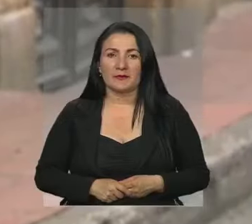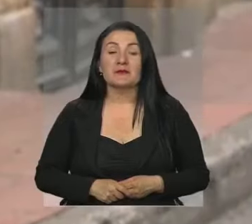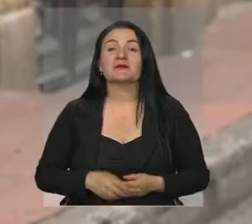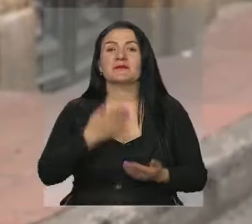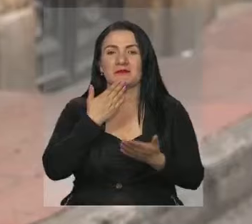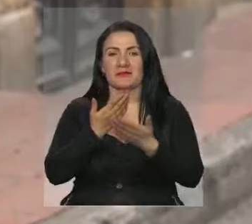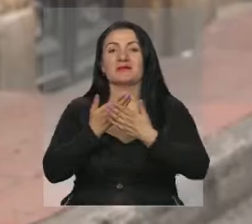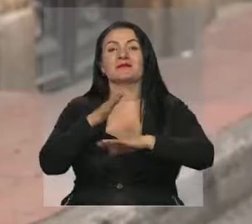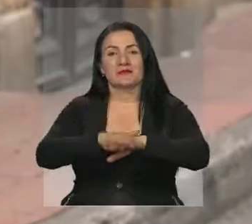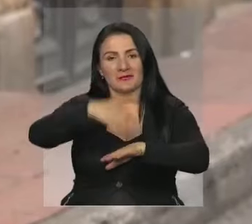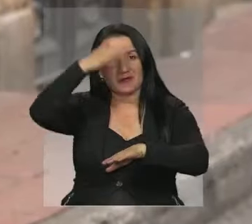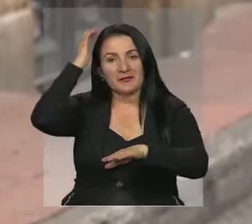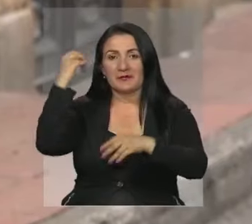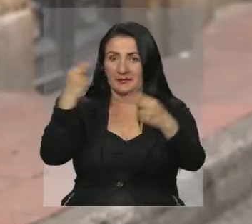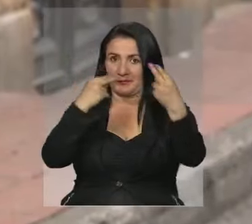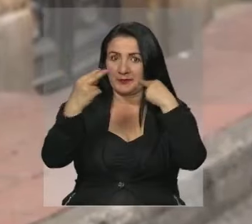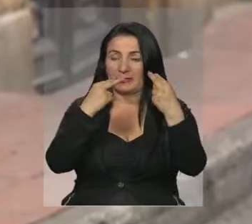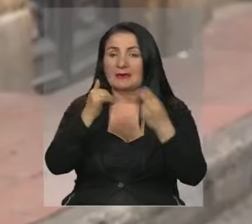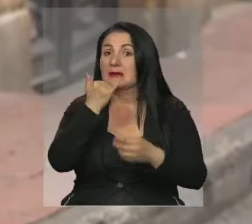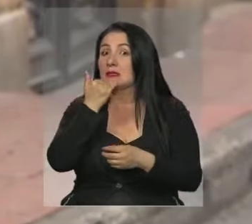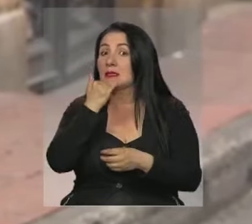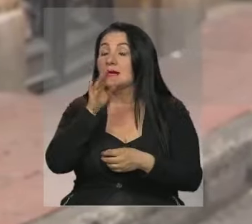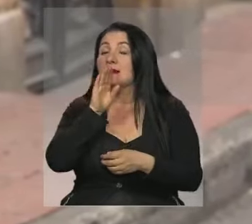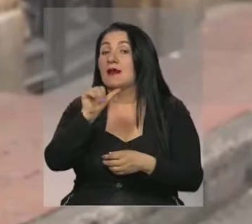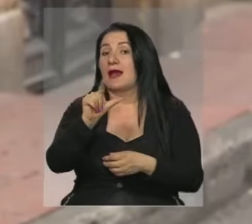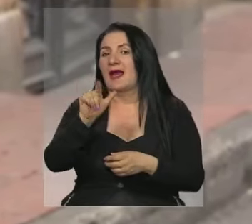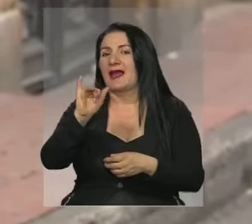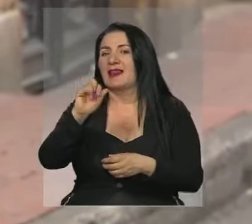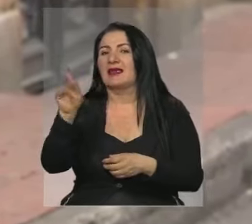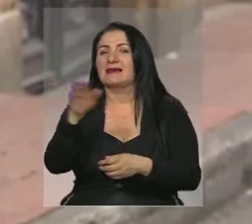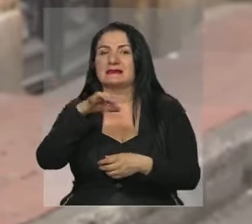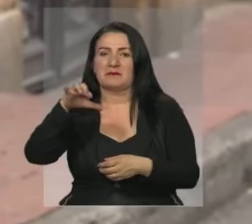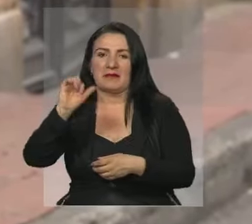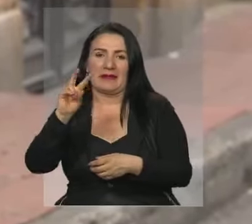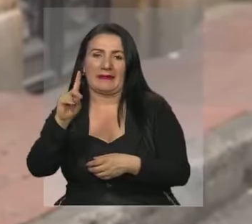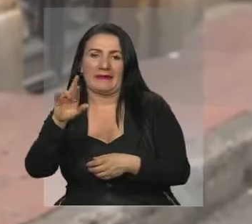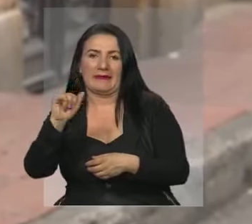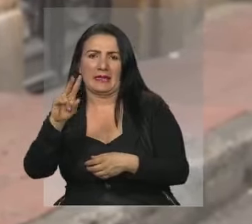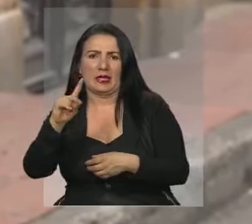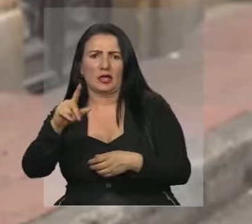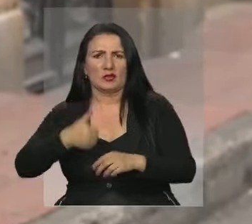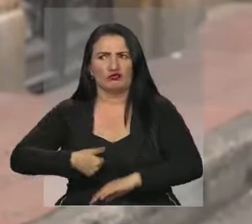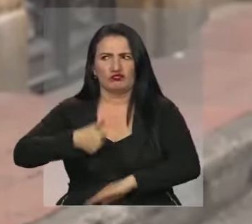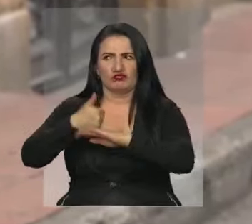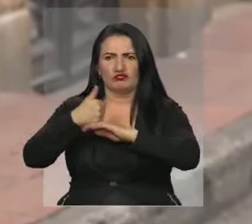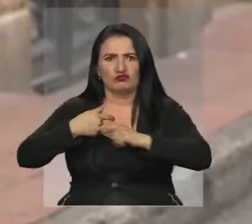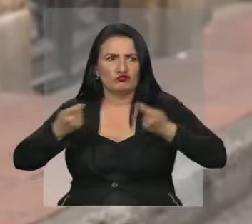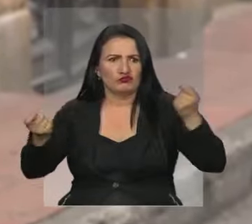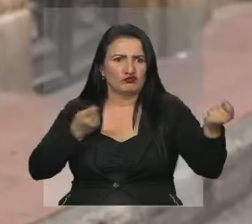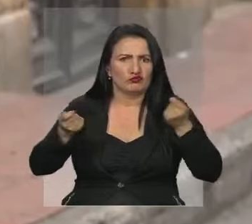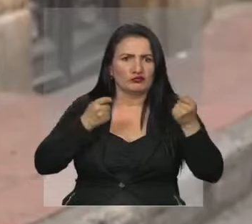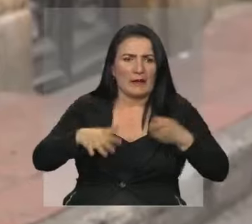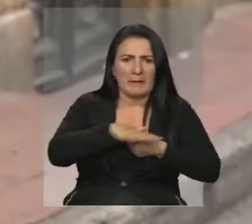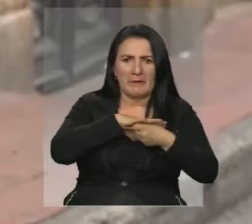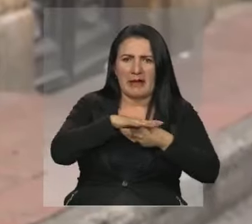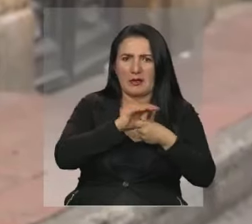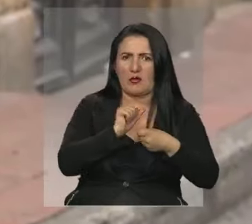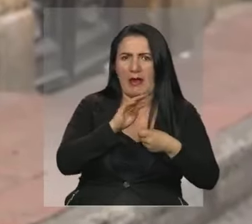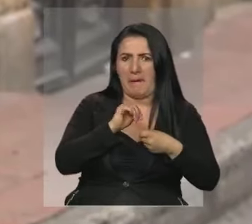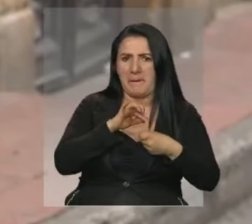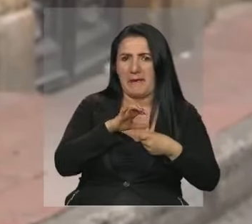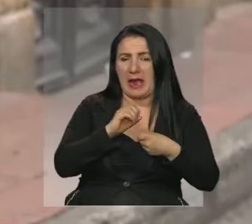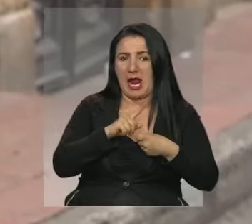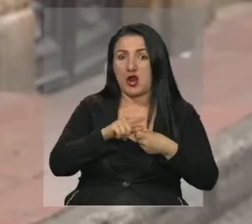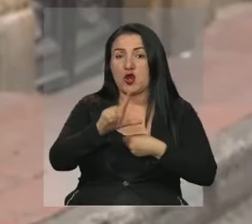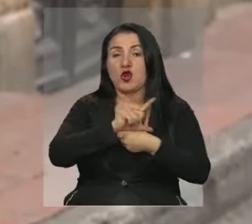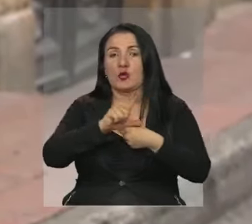Cristian y televidentes, buenas tardes. Se trata de alias Pedrito, delincuente que dirigía todo su accional criminal desde el barrio El Amparo en la localidad Kennedy.